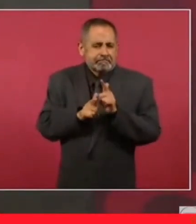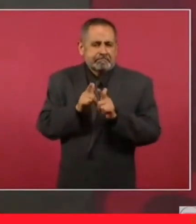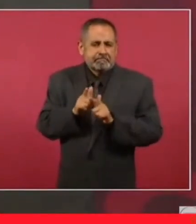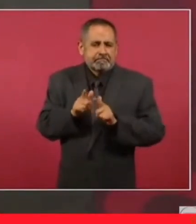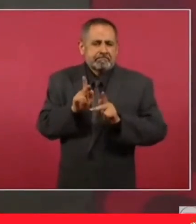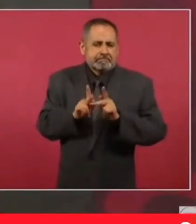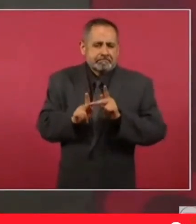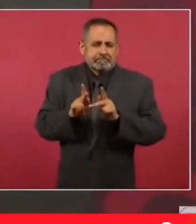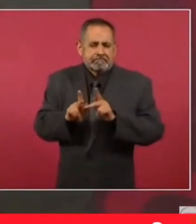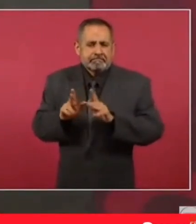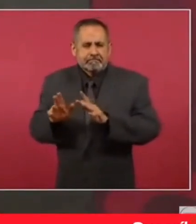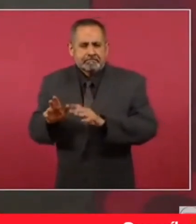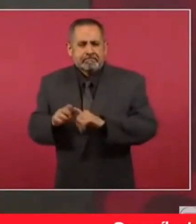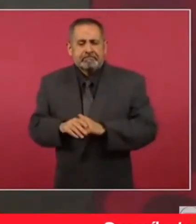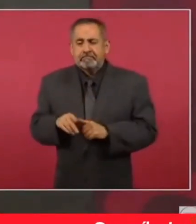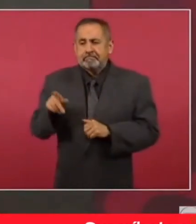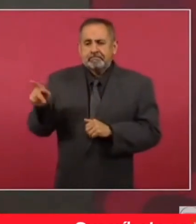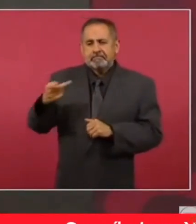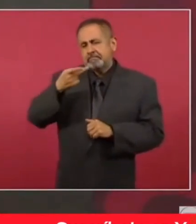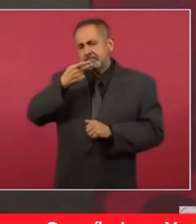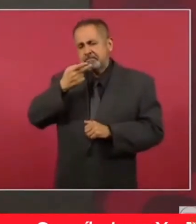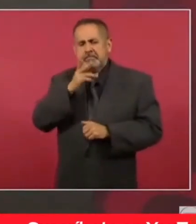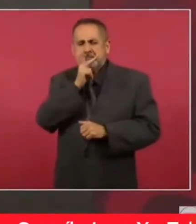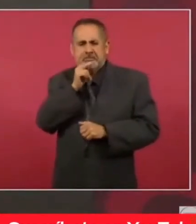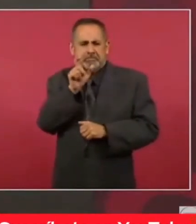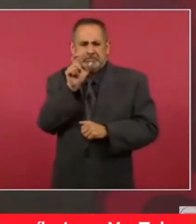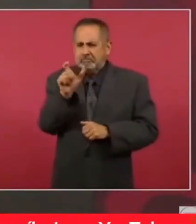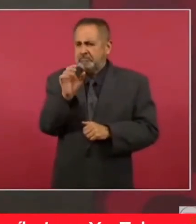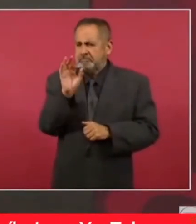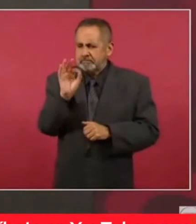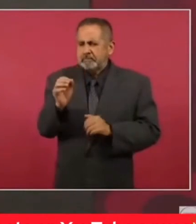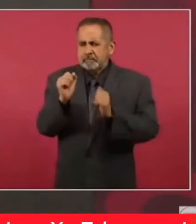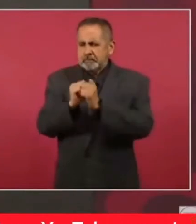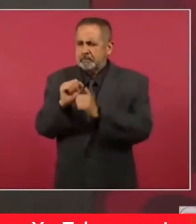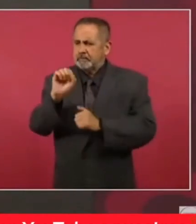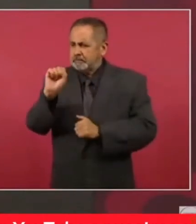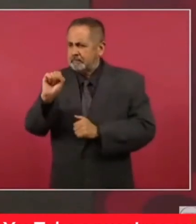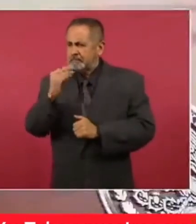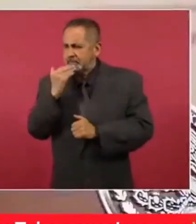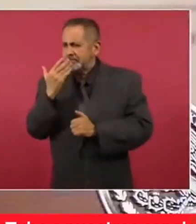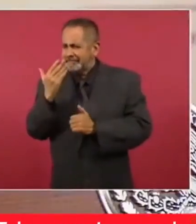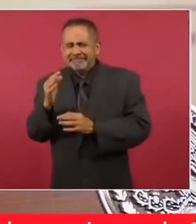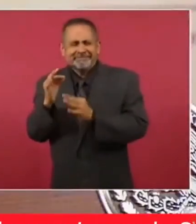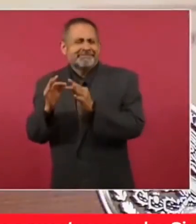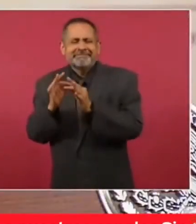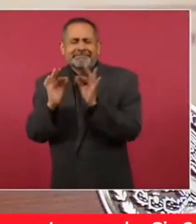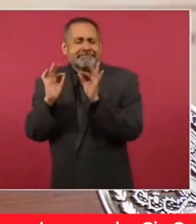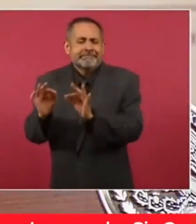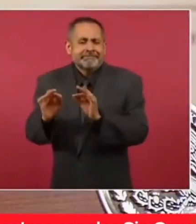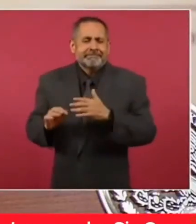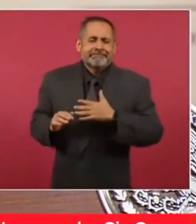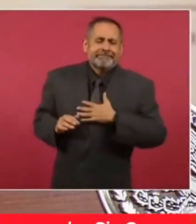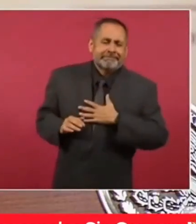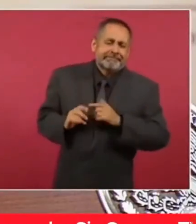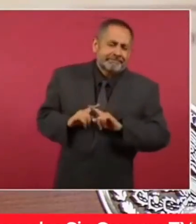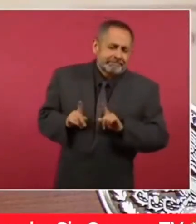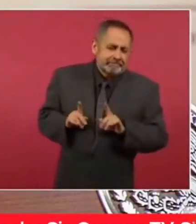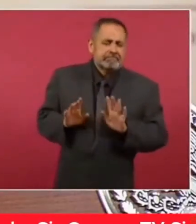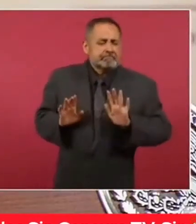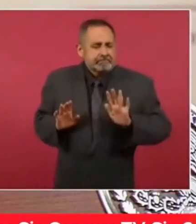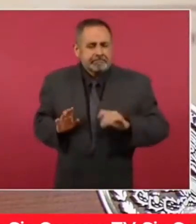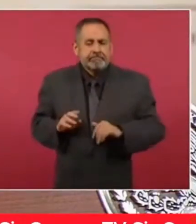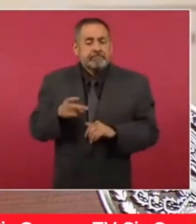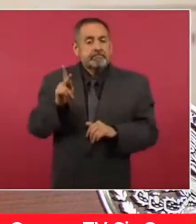este no se van a comer las heces no las van a decir de más pero